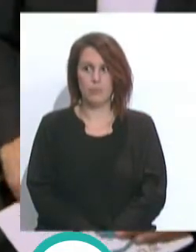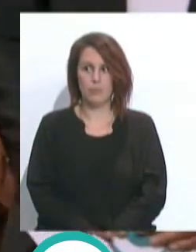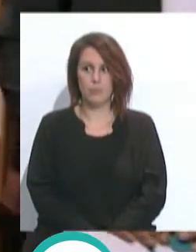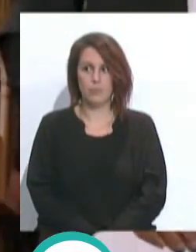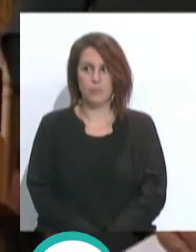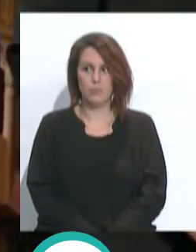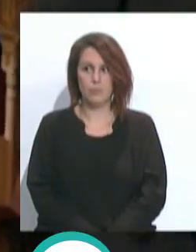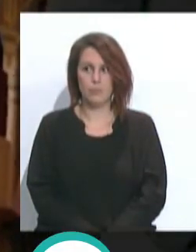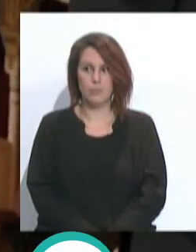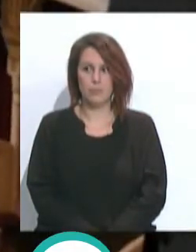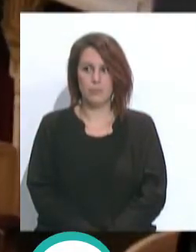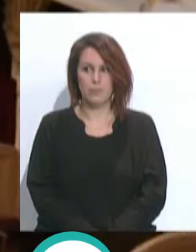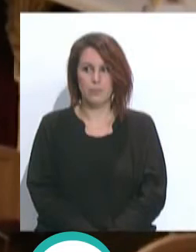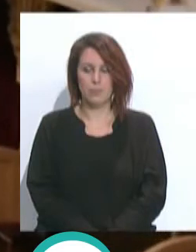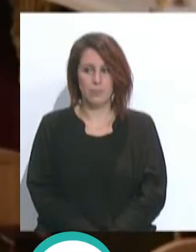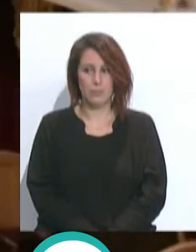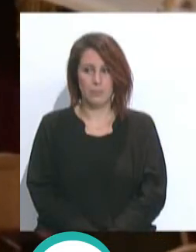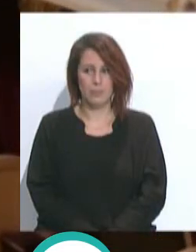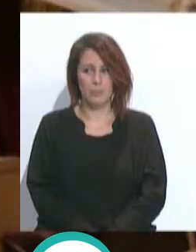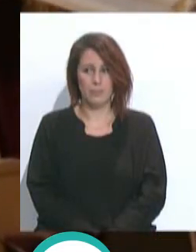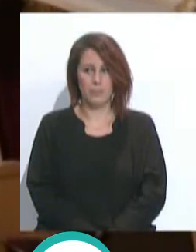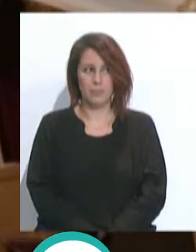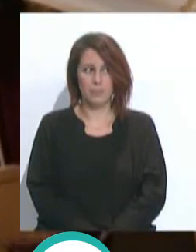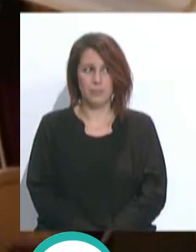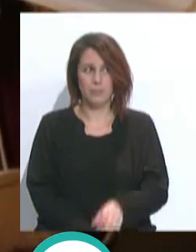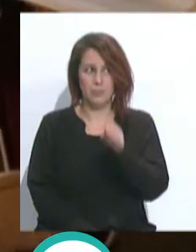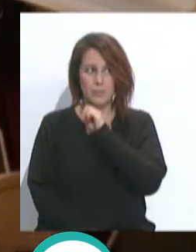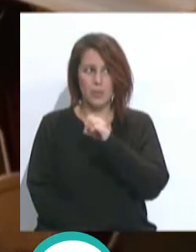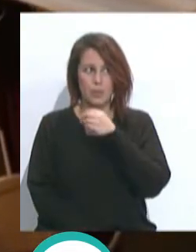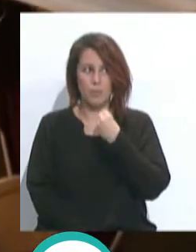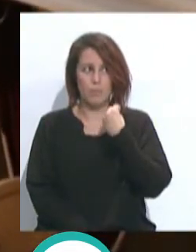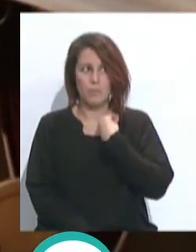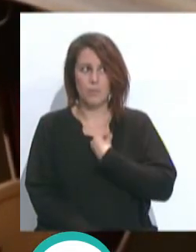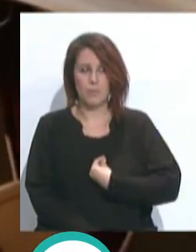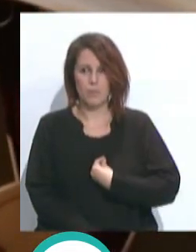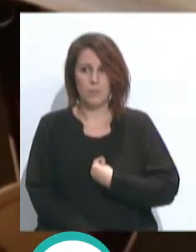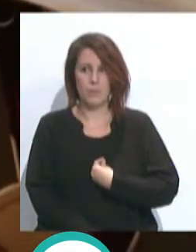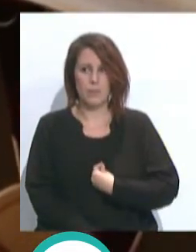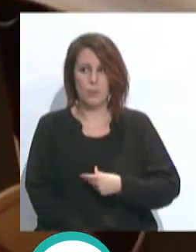En mi entrañita te llevo metida, Cádiz de mi